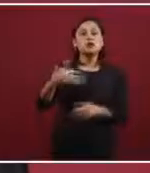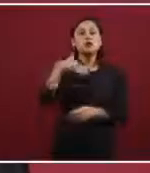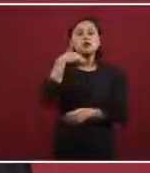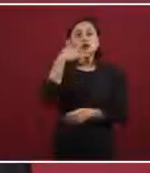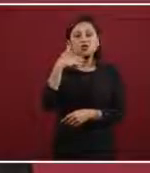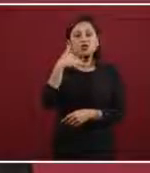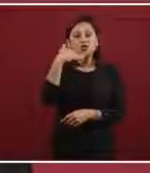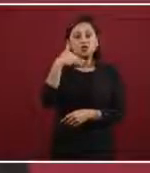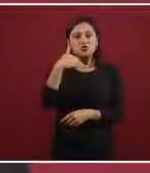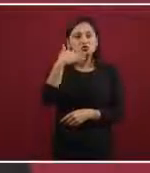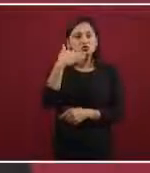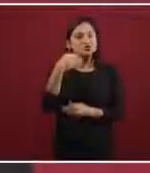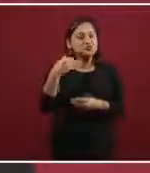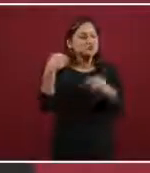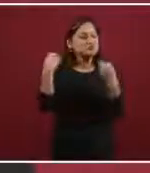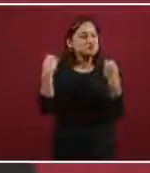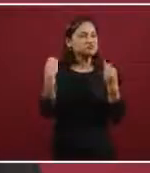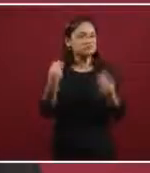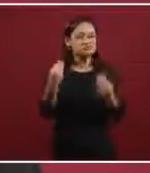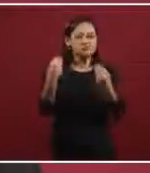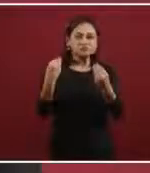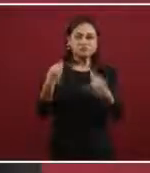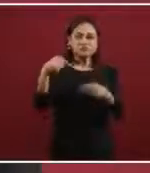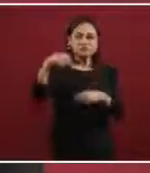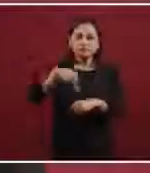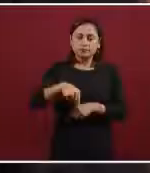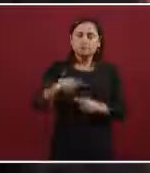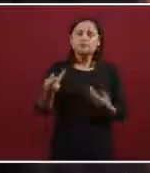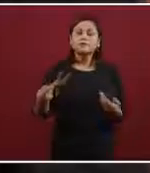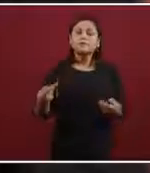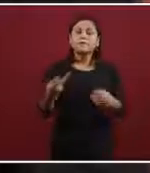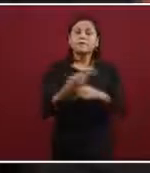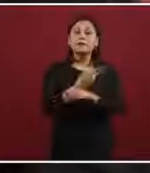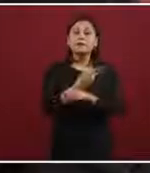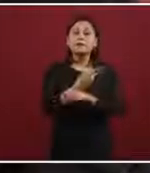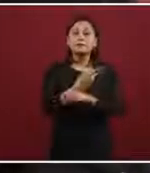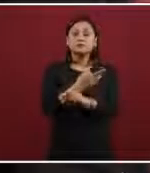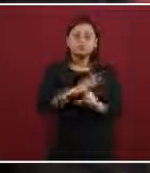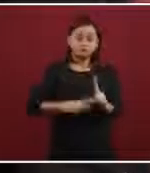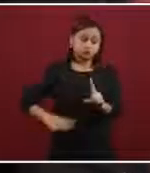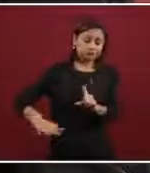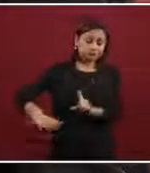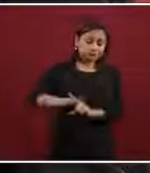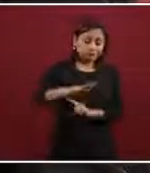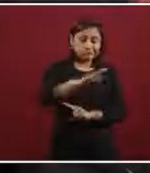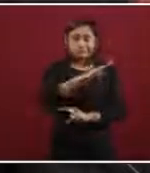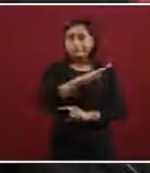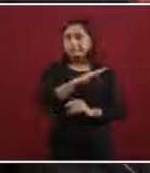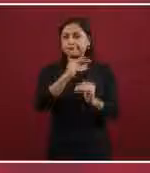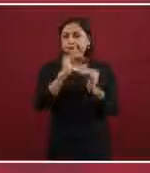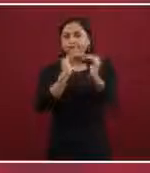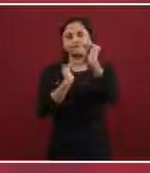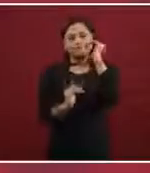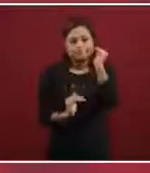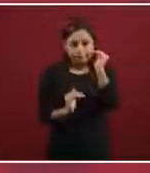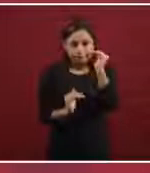pero se produjo una monstruosa desigualdad